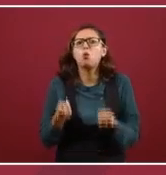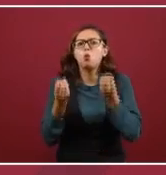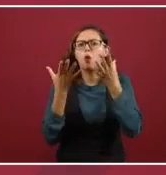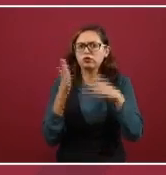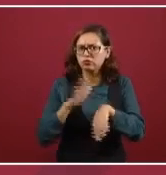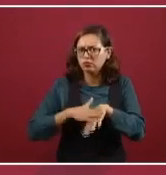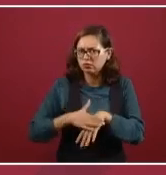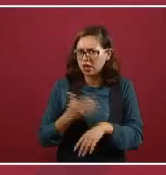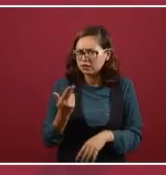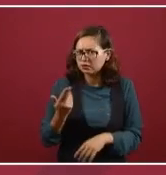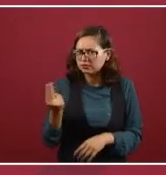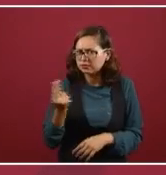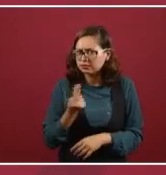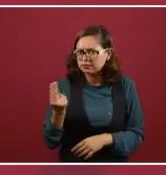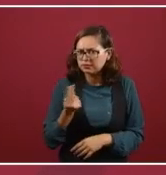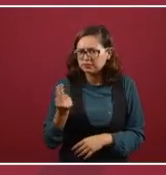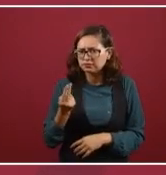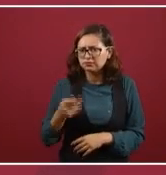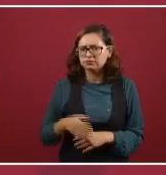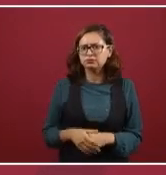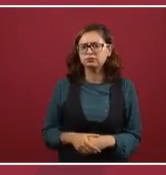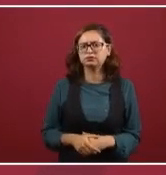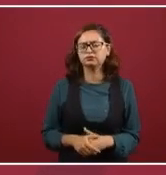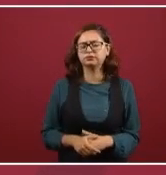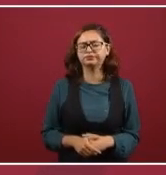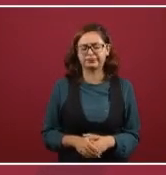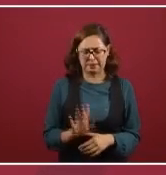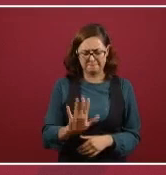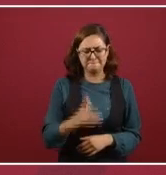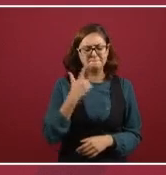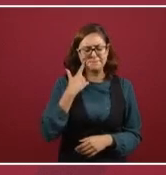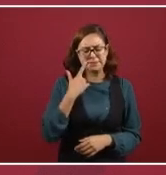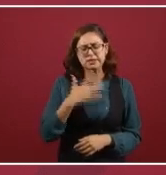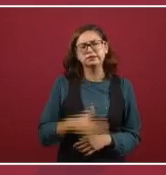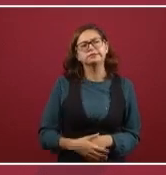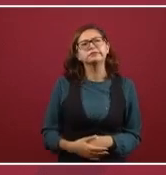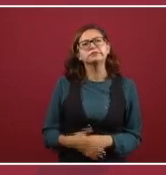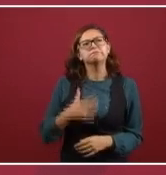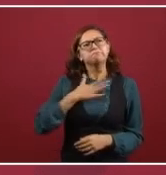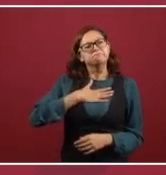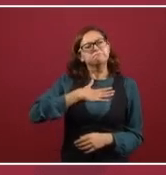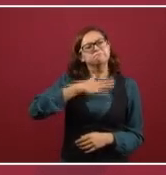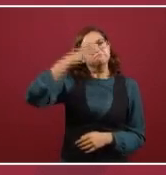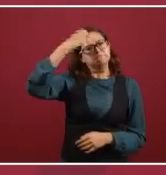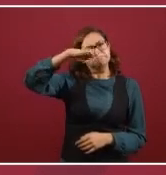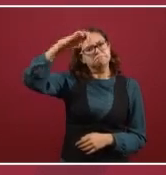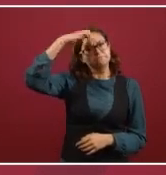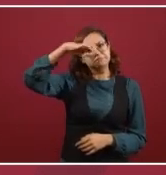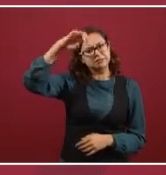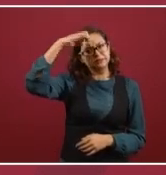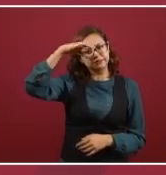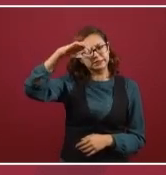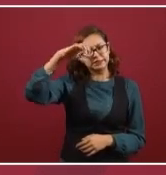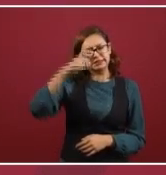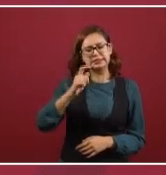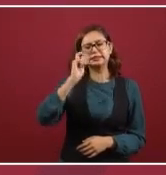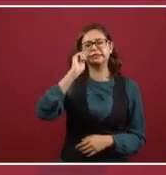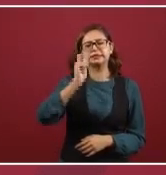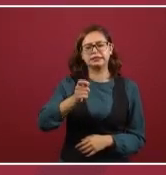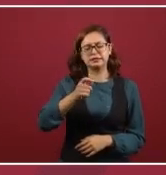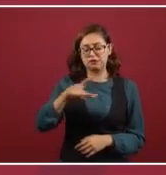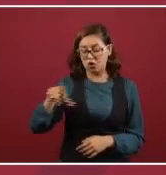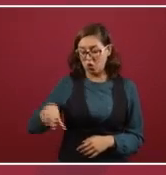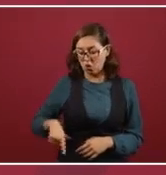Miren, yo tengo como experiencia el que un buen desempeño en el